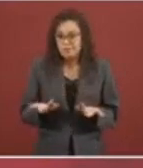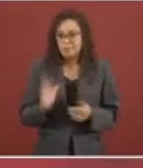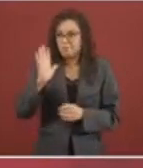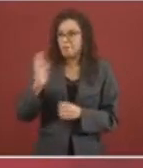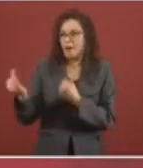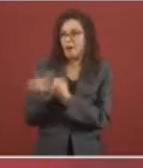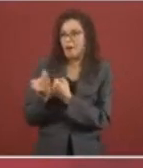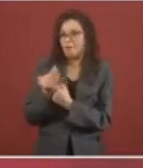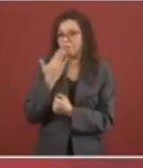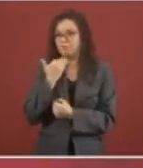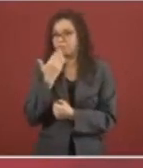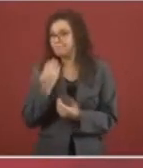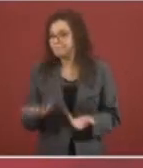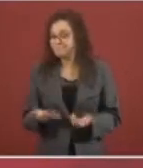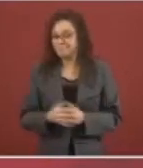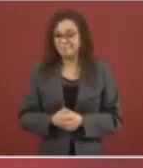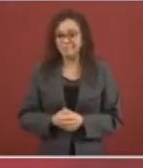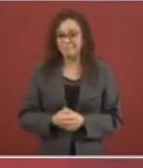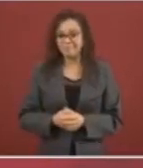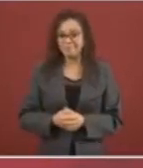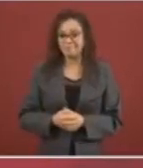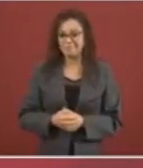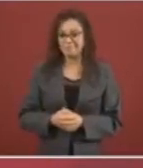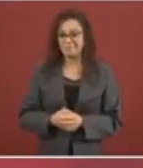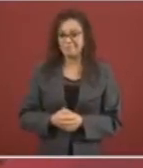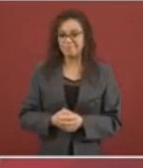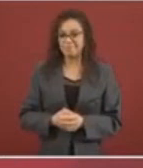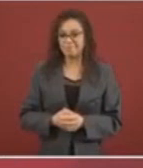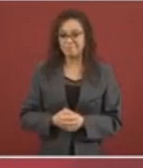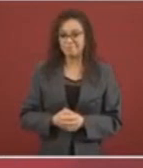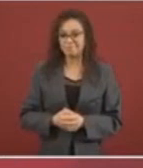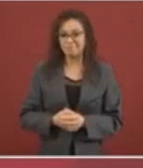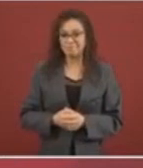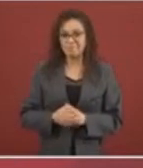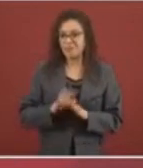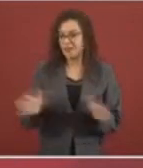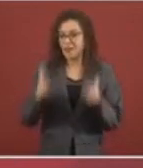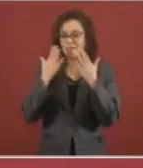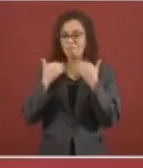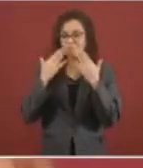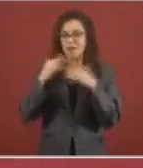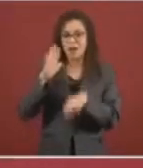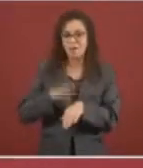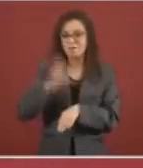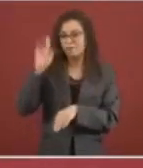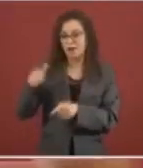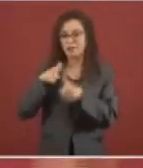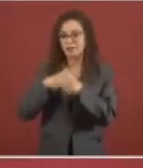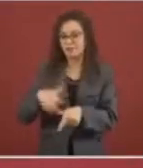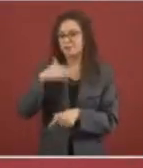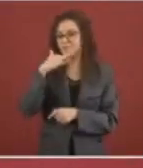descobijados, se quedaron colgados de la brocha, porque su